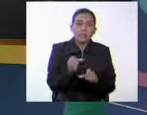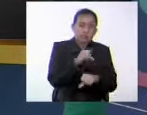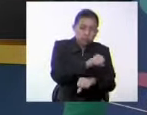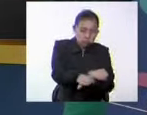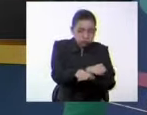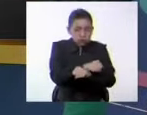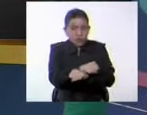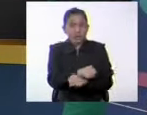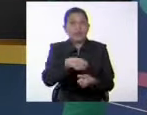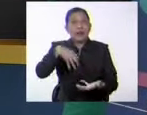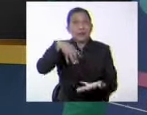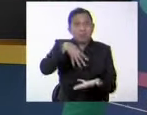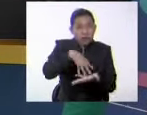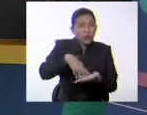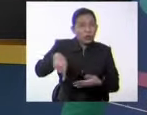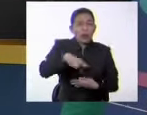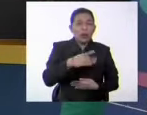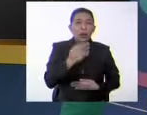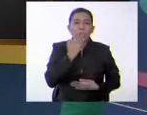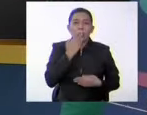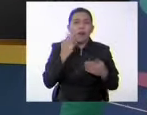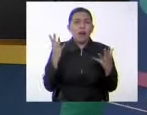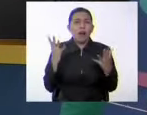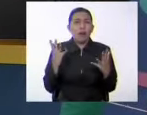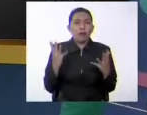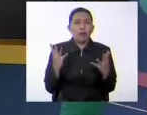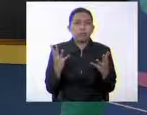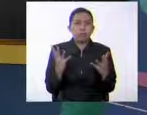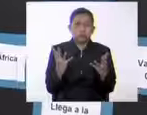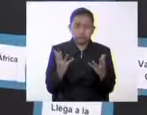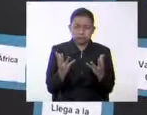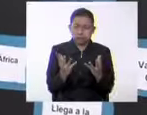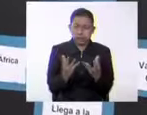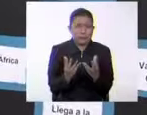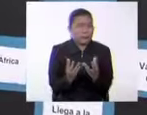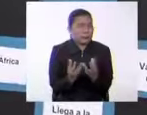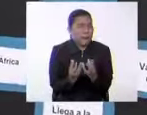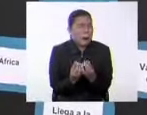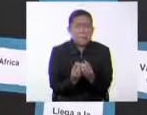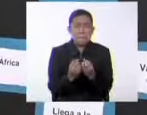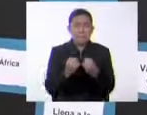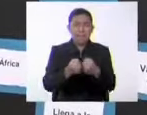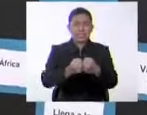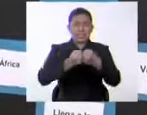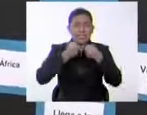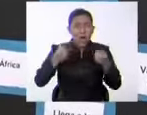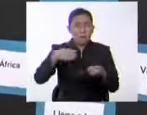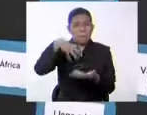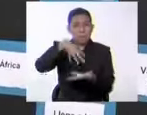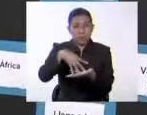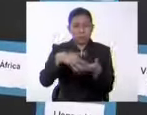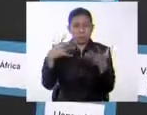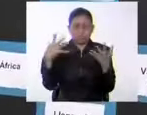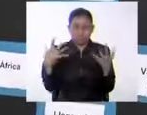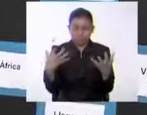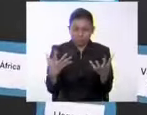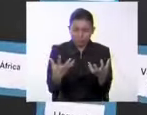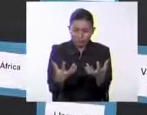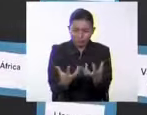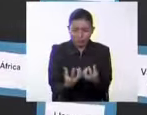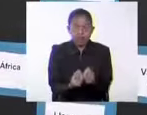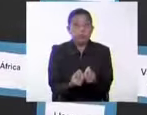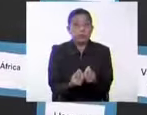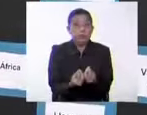población indígena decreció en muchos millones. Hablaré de muchos millones, entonces fue una gran